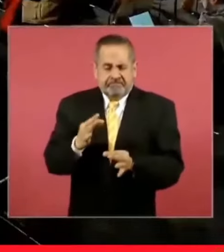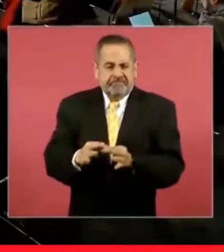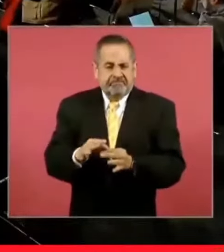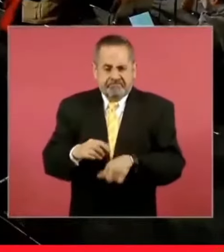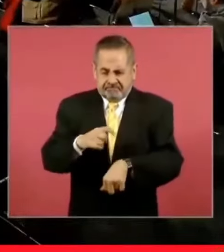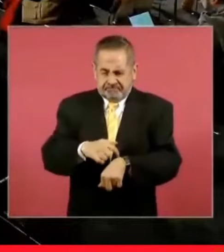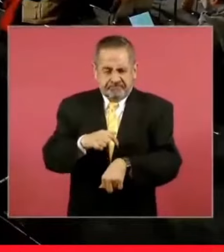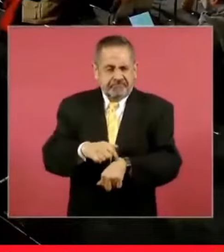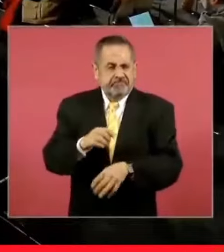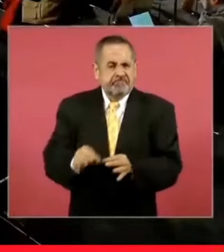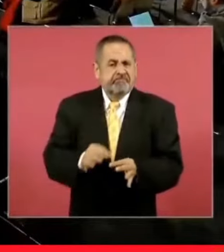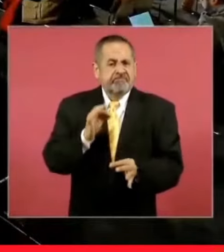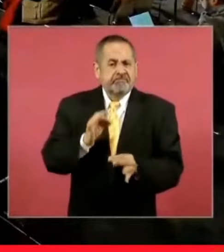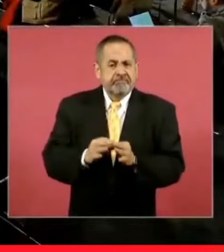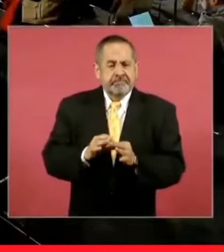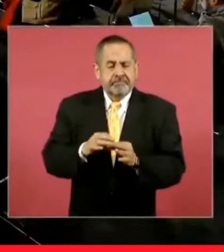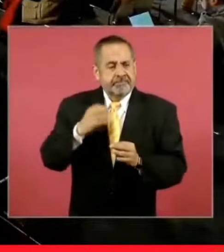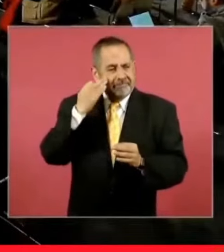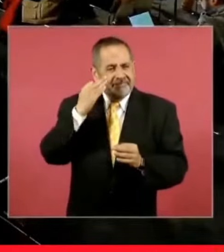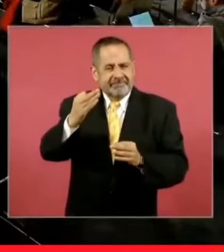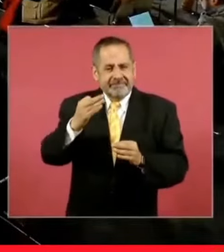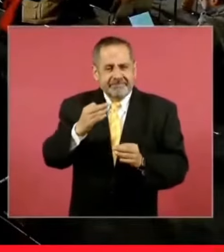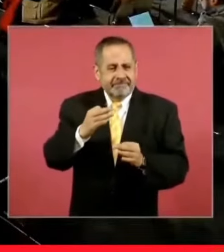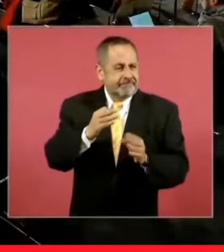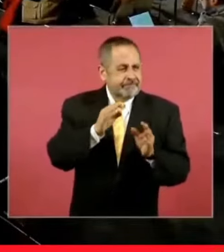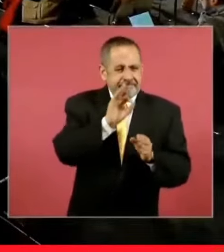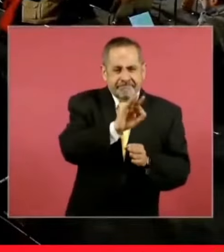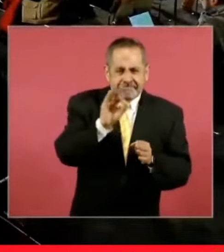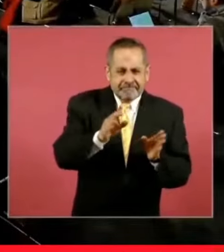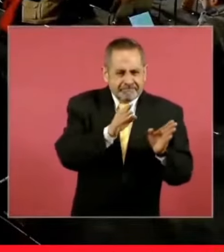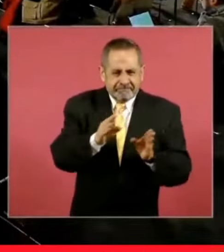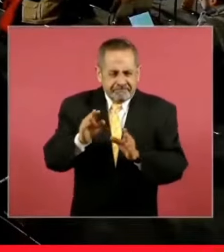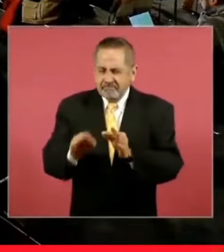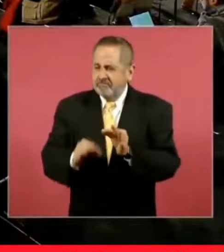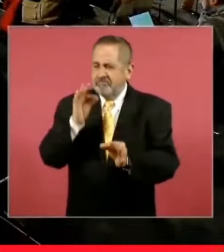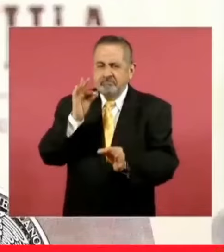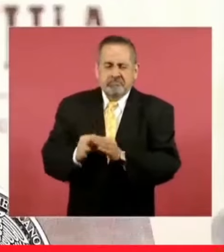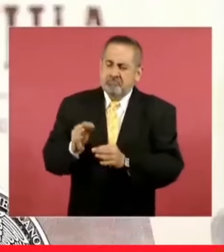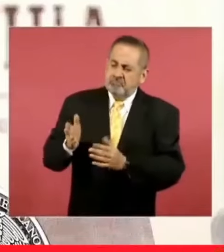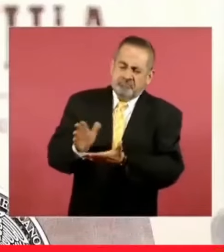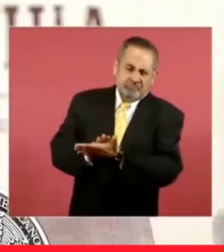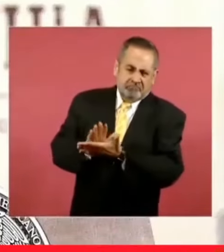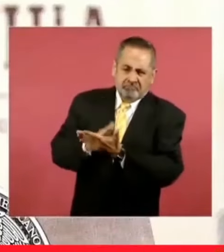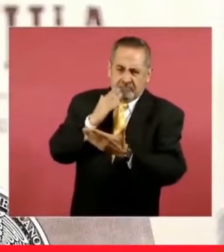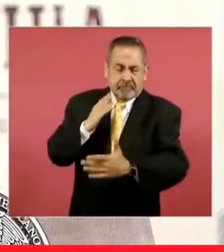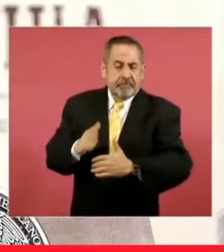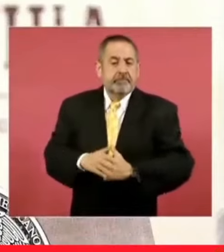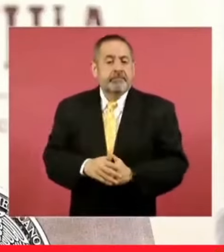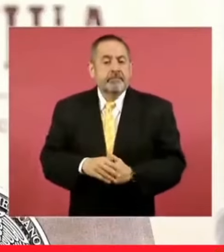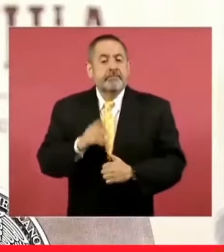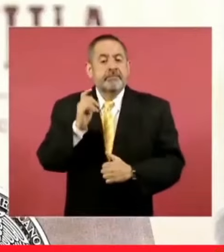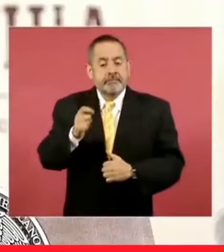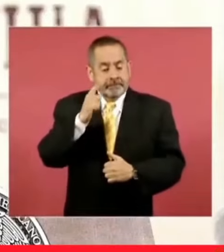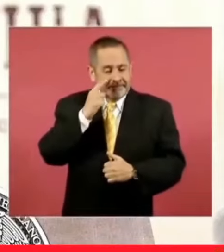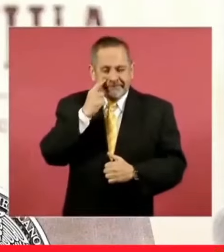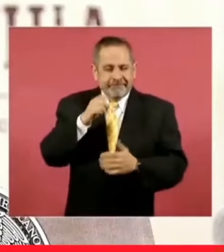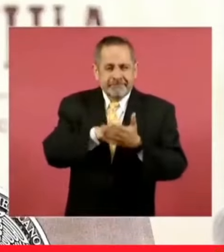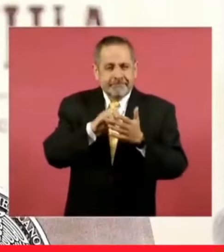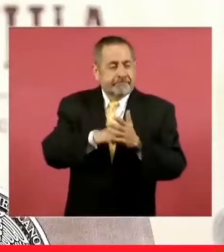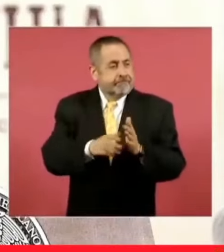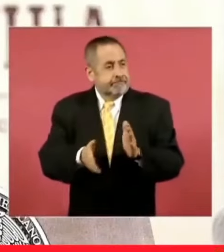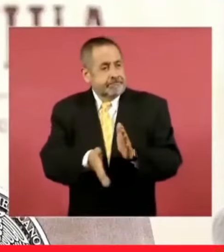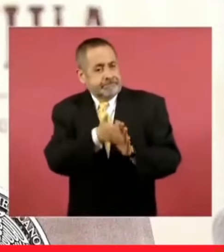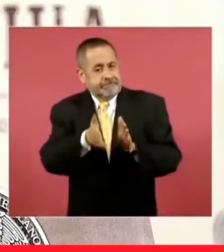los plazos que se habían establecido para ello. Valga mencionar que solamente la construcción de la taguía